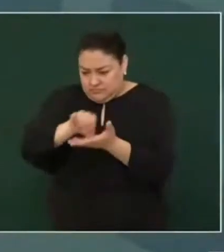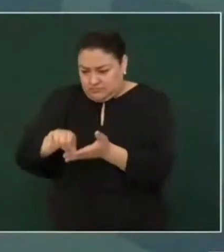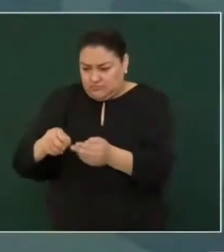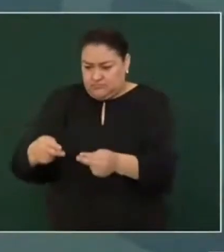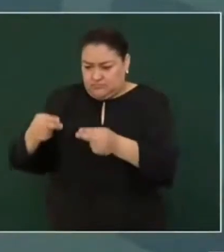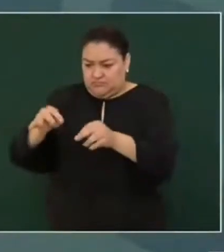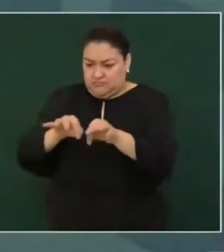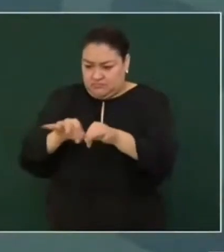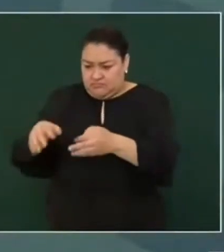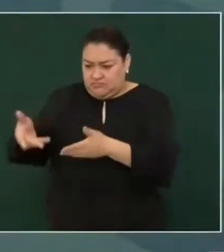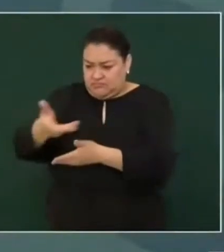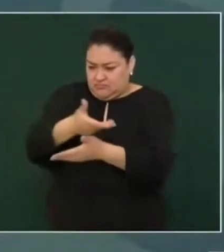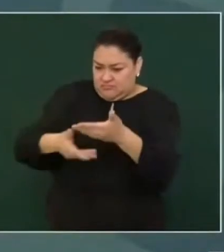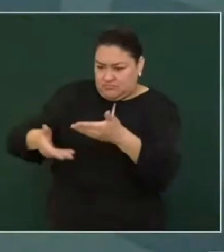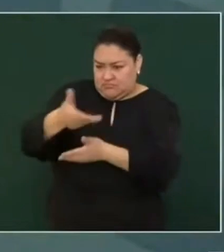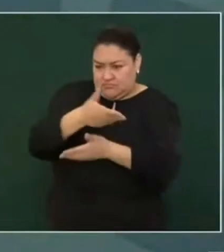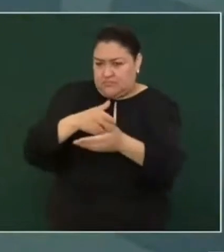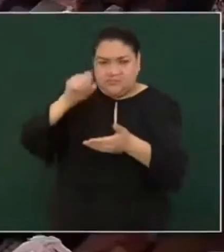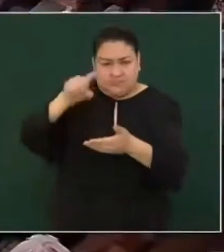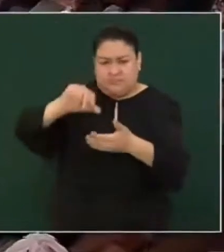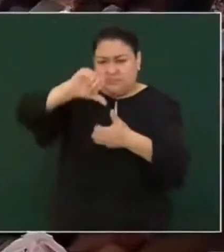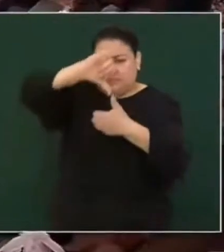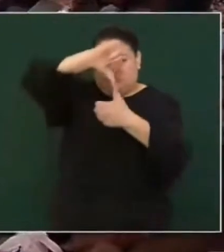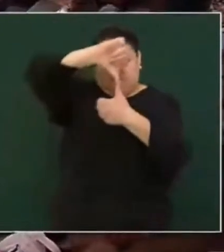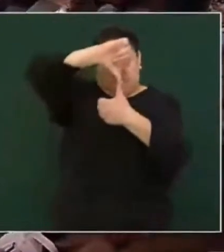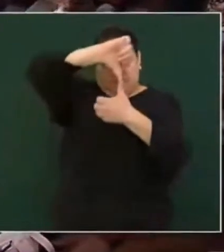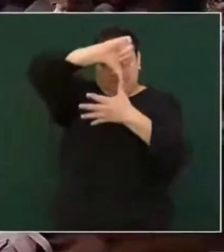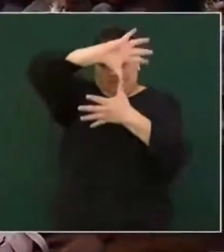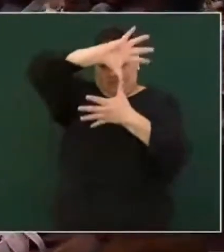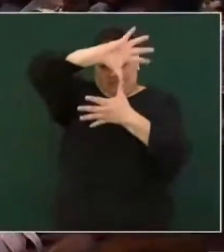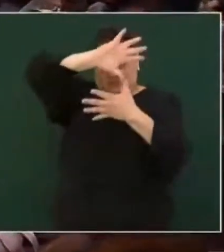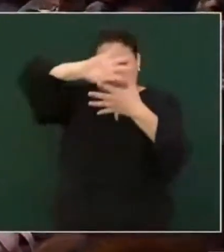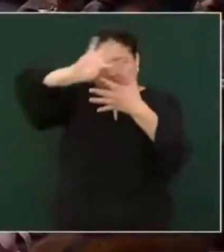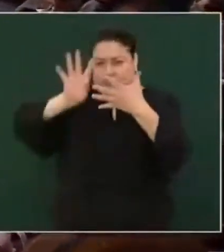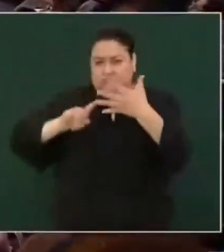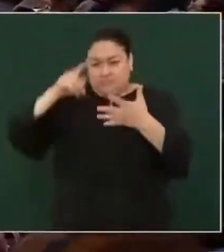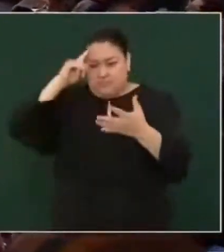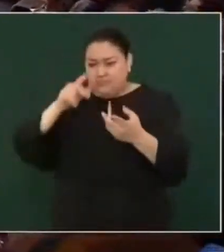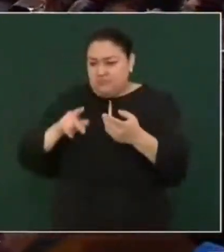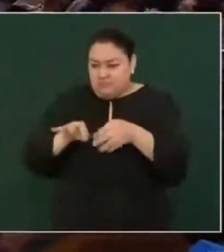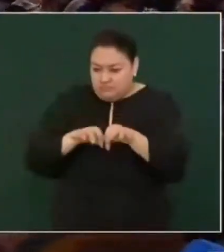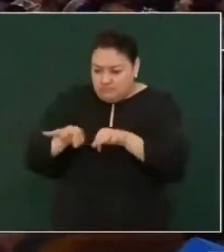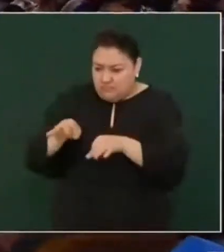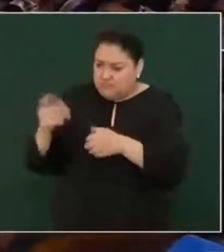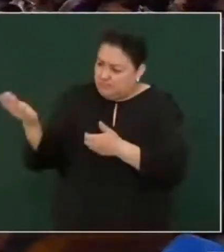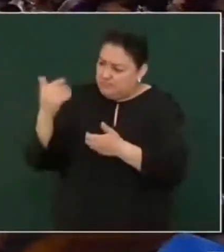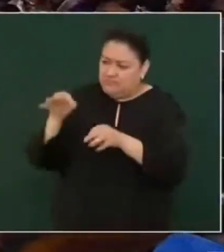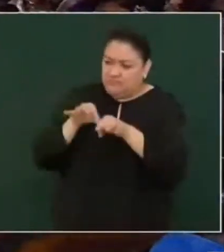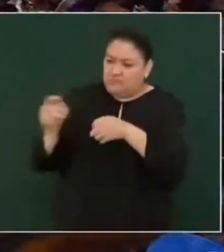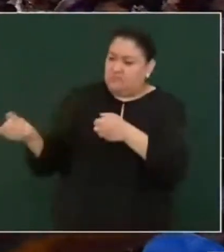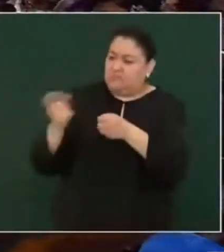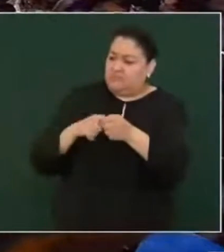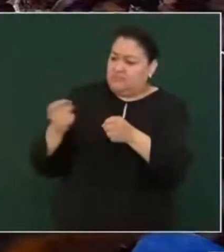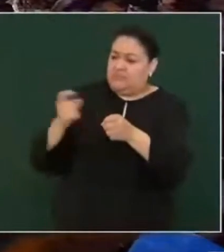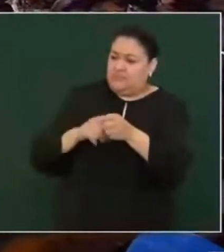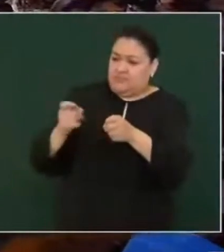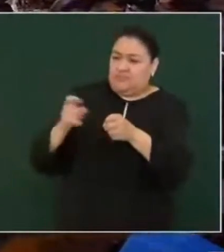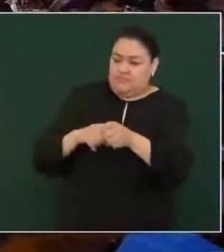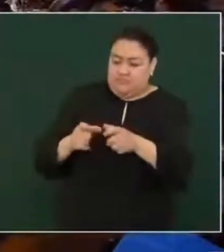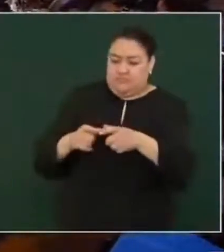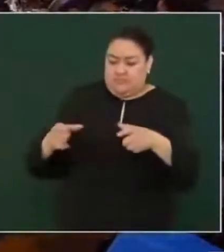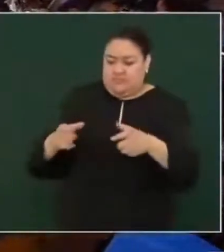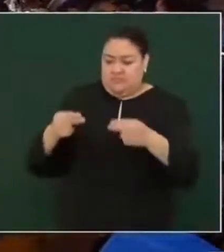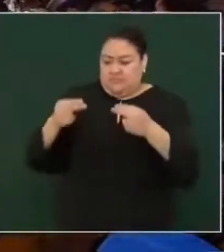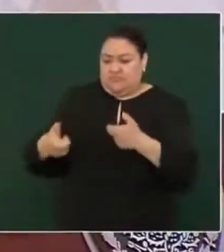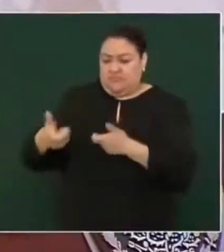inviertan en el Caribe, y así se van a generar empleos. Y de esa forma, pues